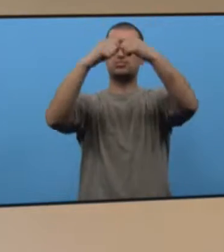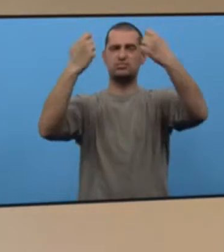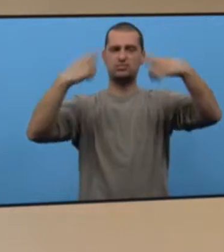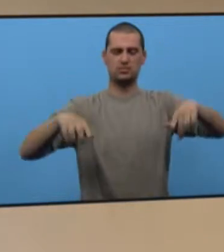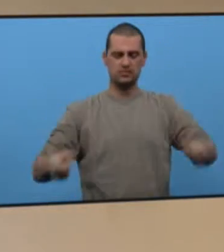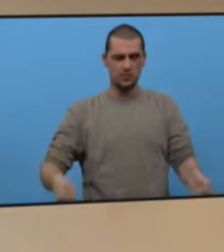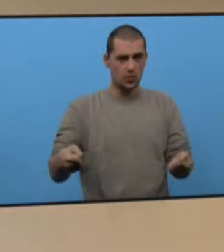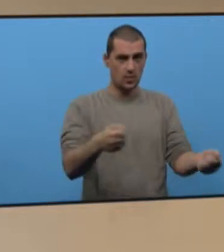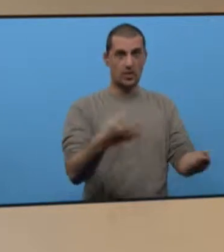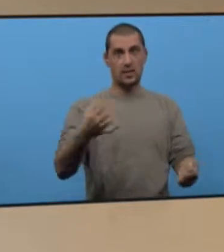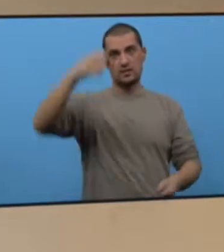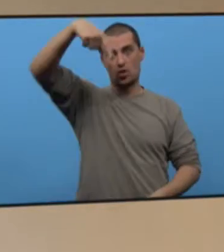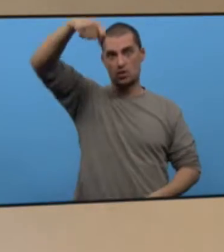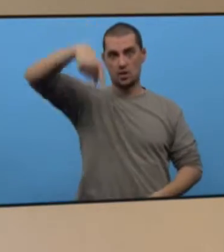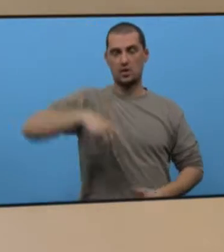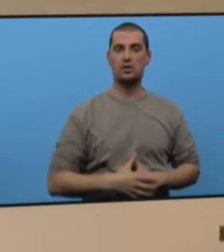tinas polo chan e demais,